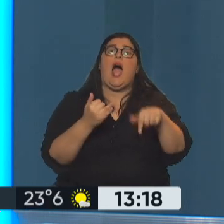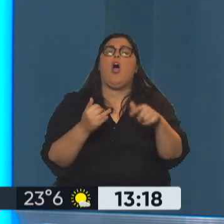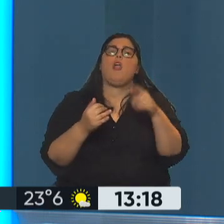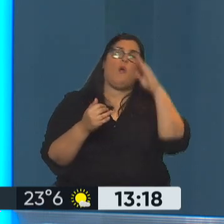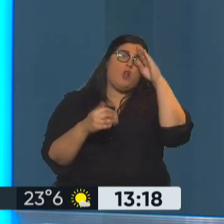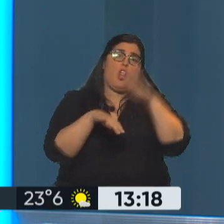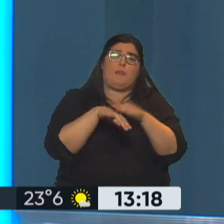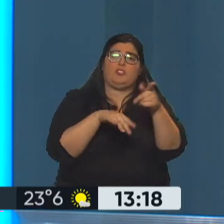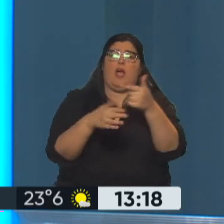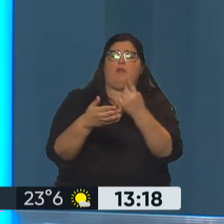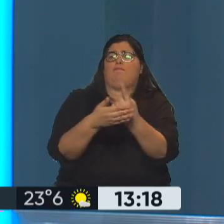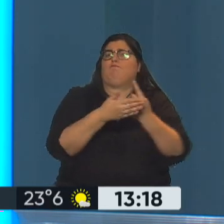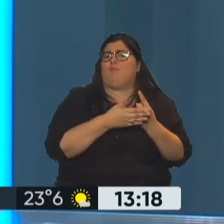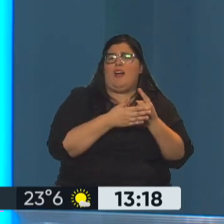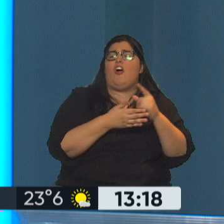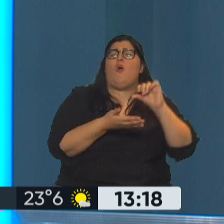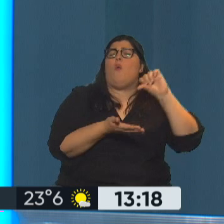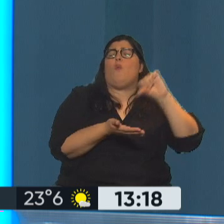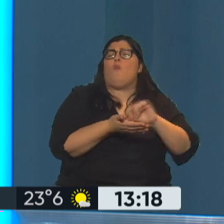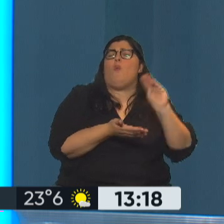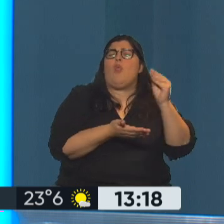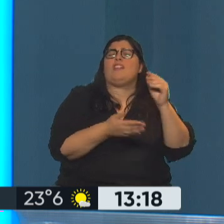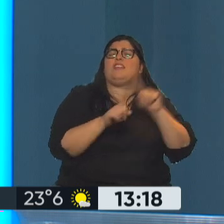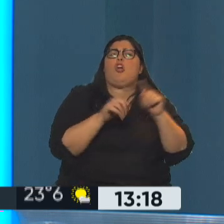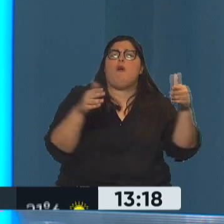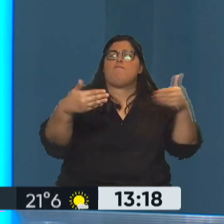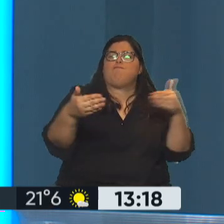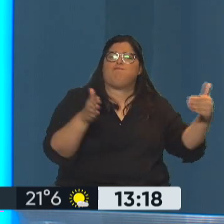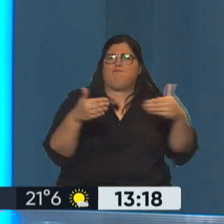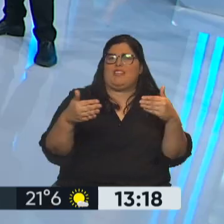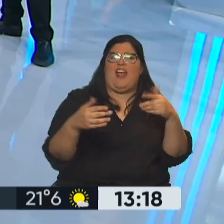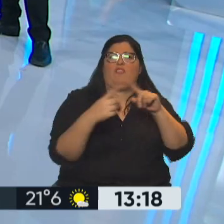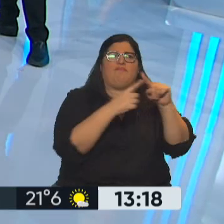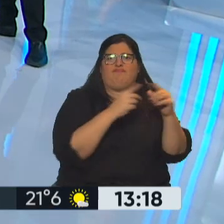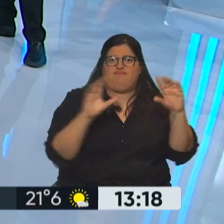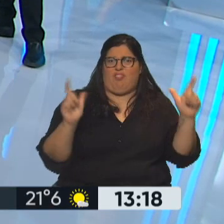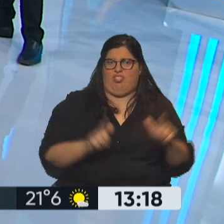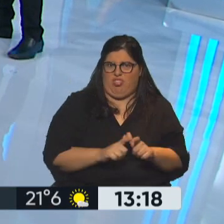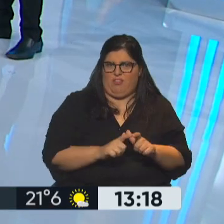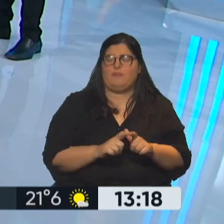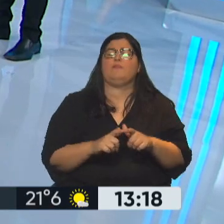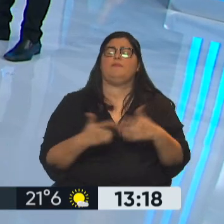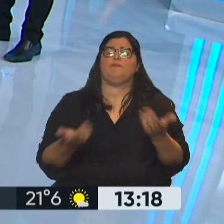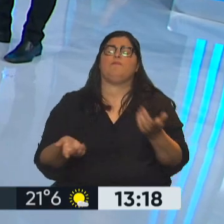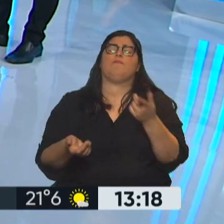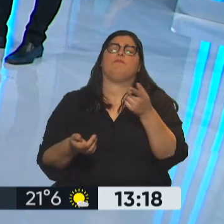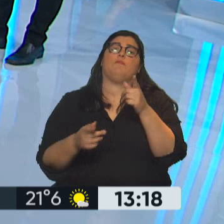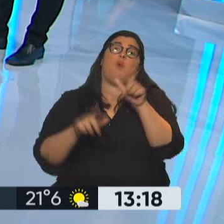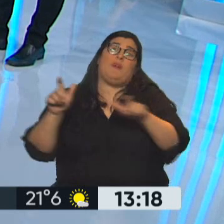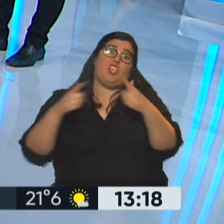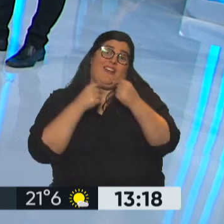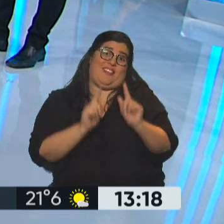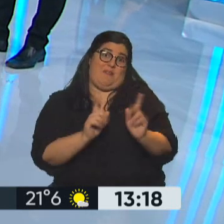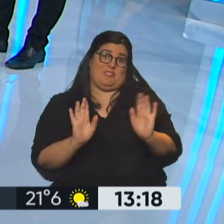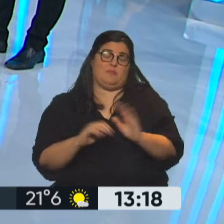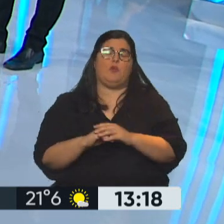mundo. Es un paréntesis, y bueno, eso es la gran crítica que se le hace. Ahí yo me quedo con esta frase de Bolsonaro le hace un